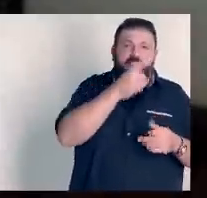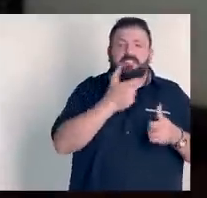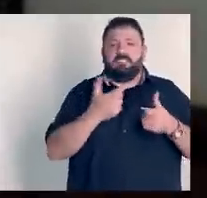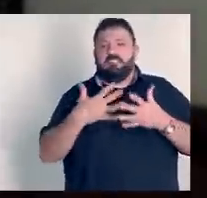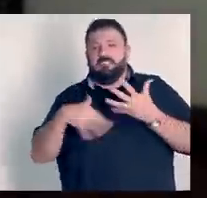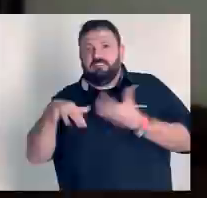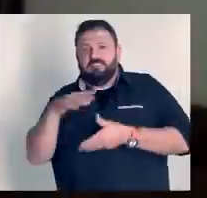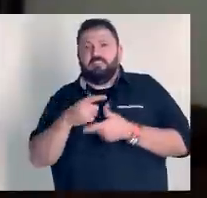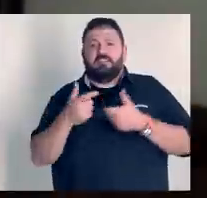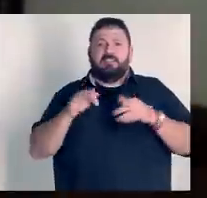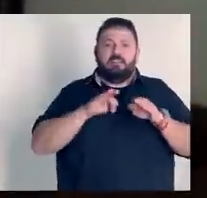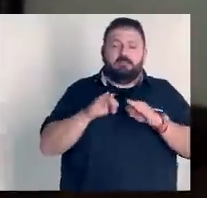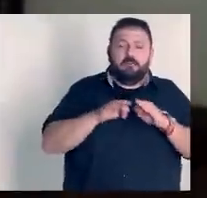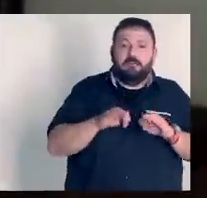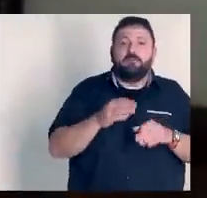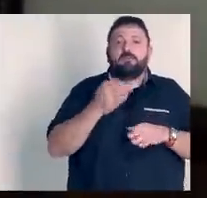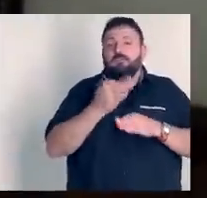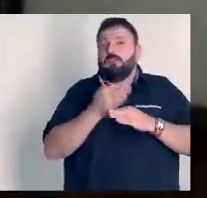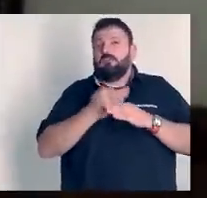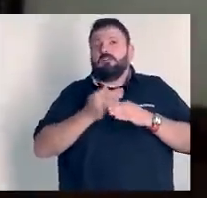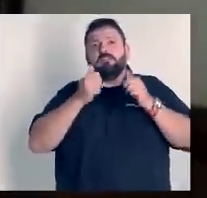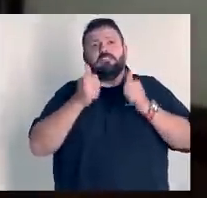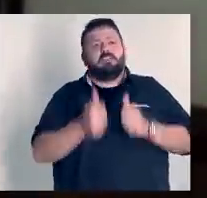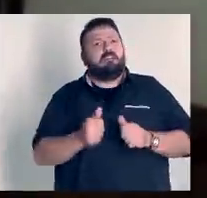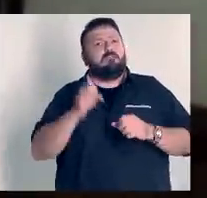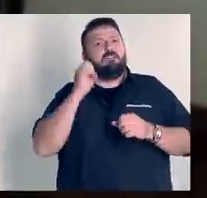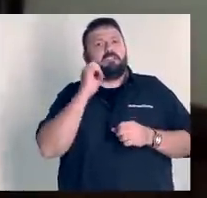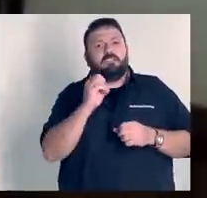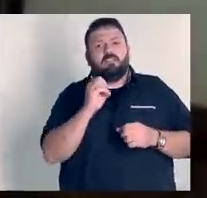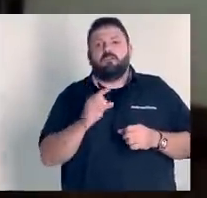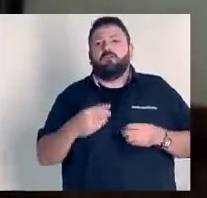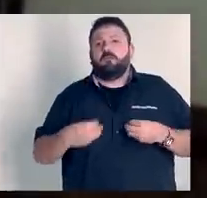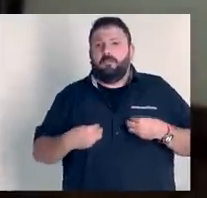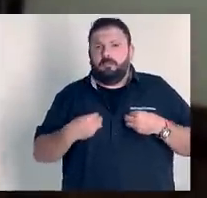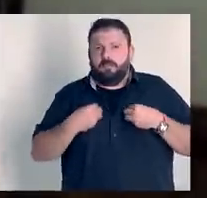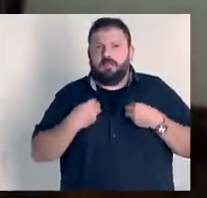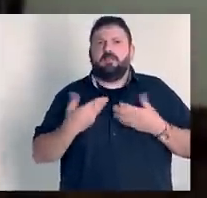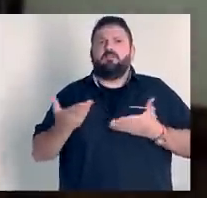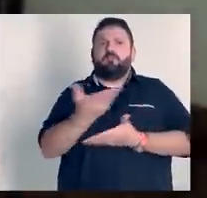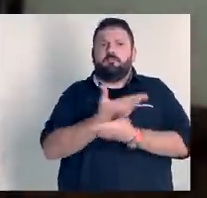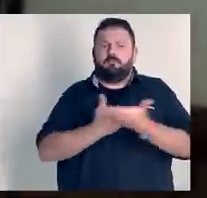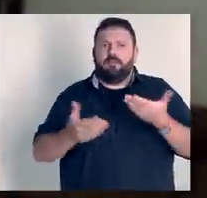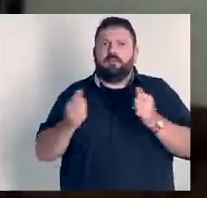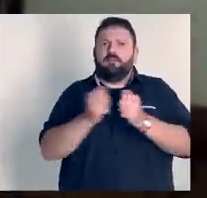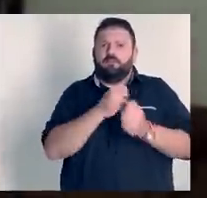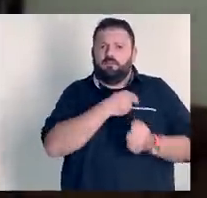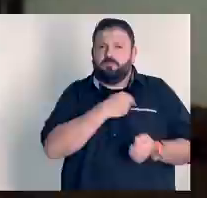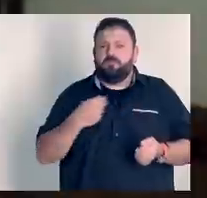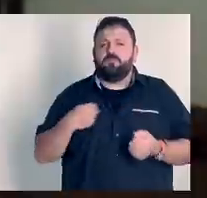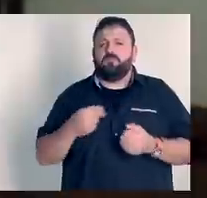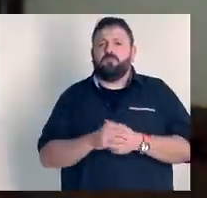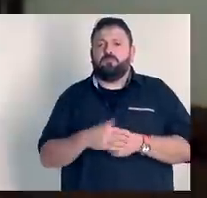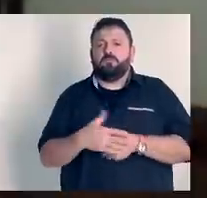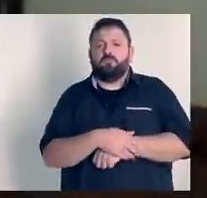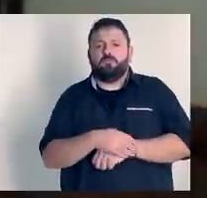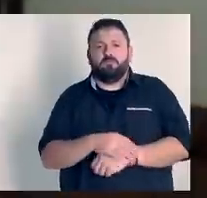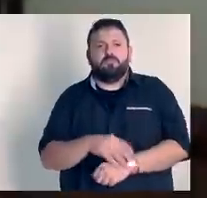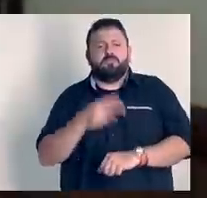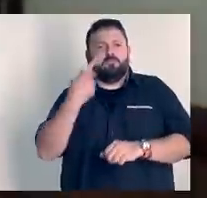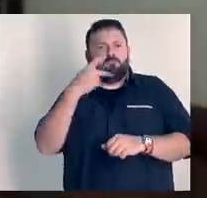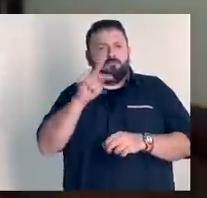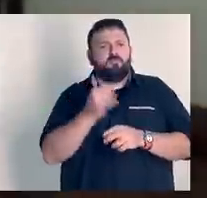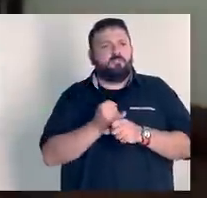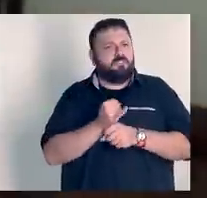economía está cerrada, pues se quedaron en 0. Vinieron, compartieron con nosotros su decisión de